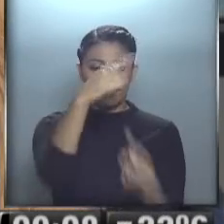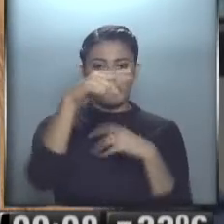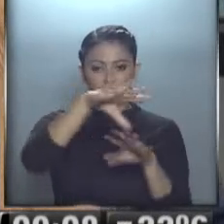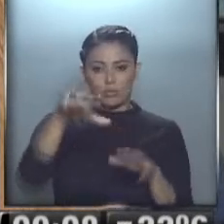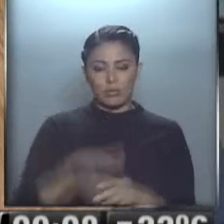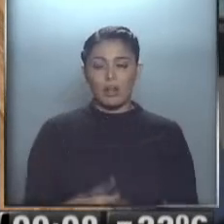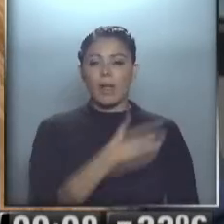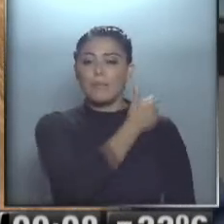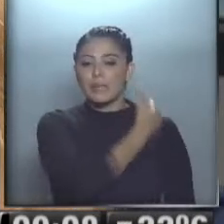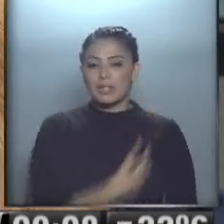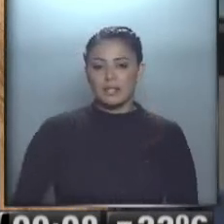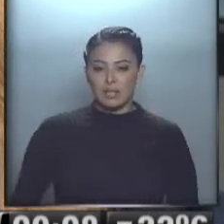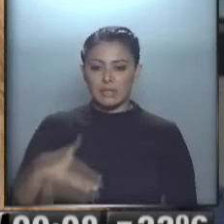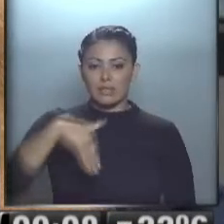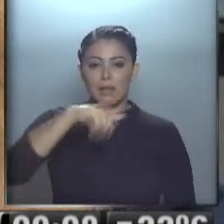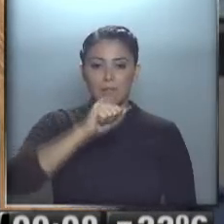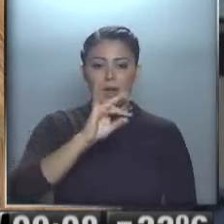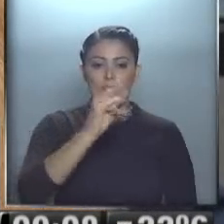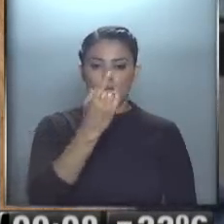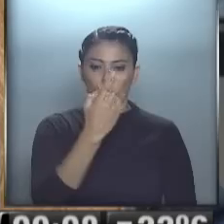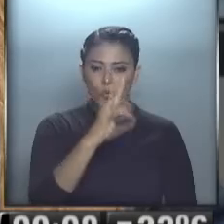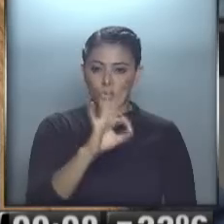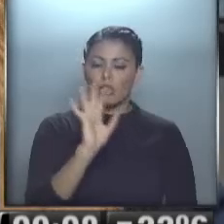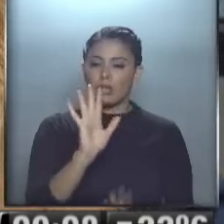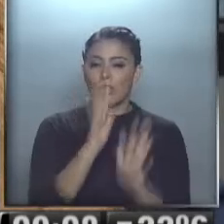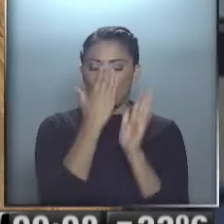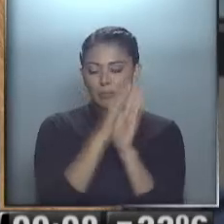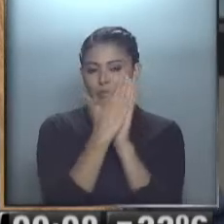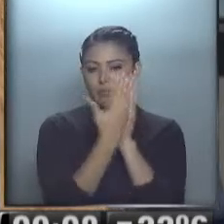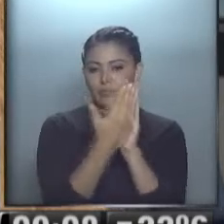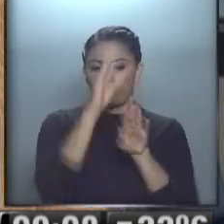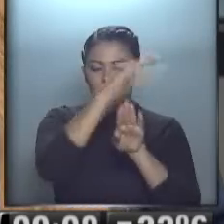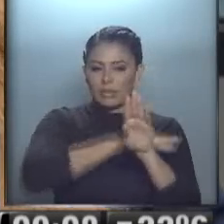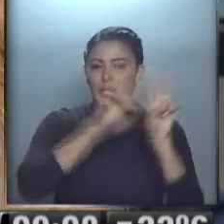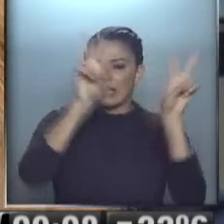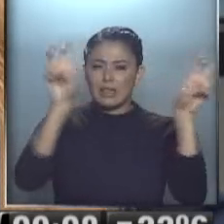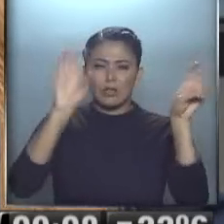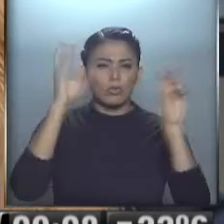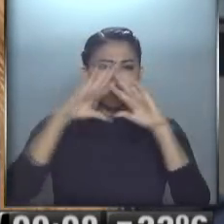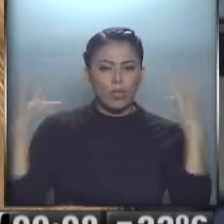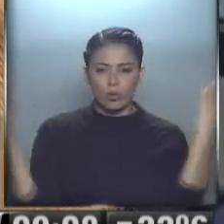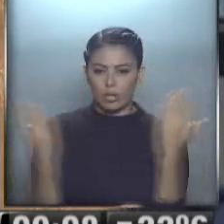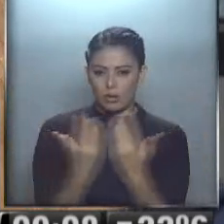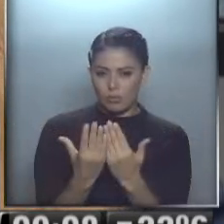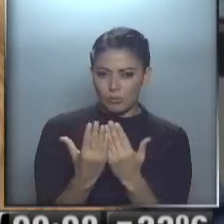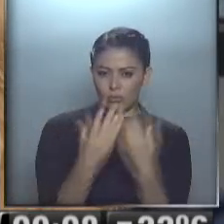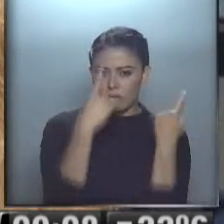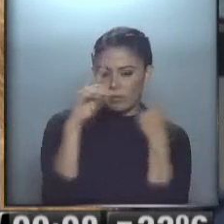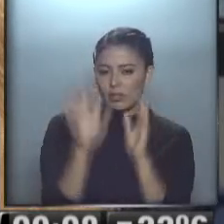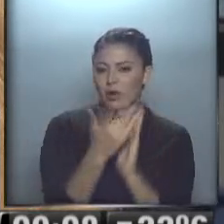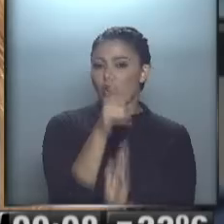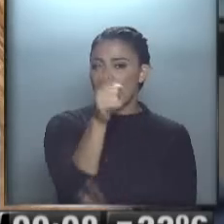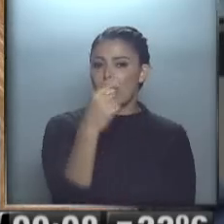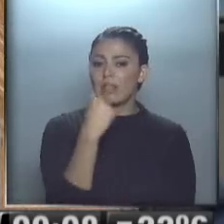el presidente Nicolás maduro y Esto fue tapa y fue título a nivel internacional no respondió